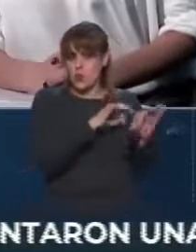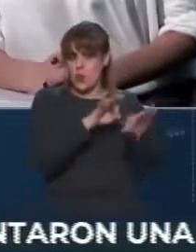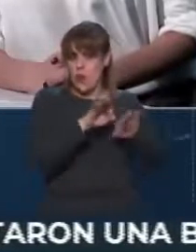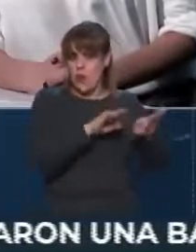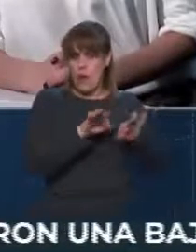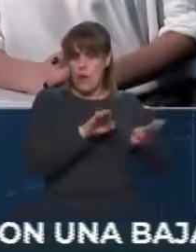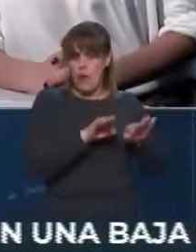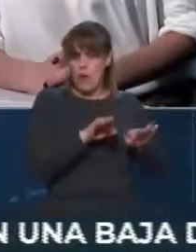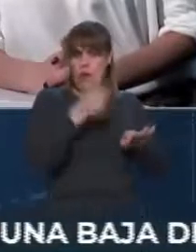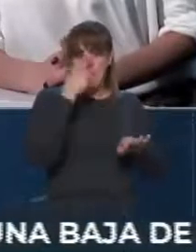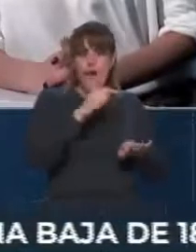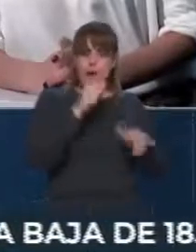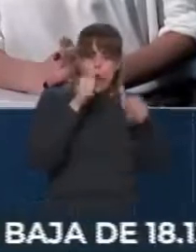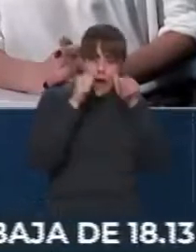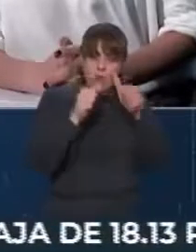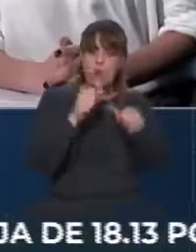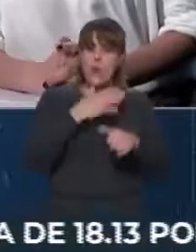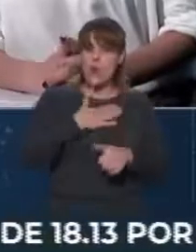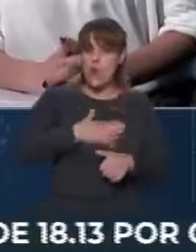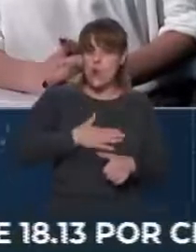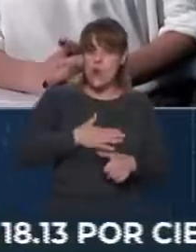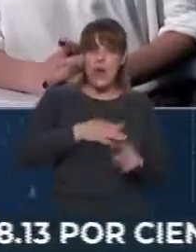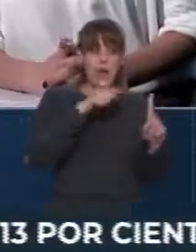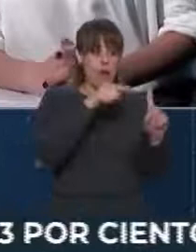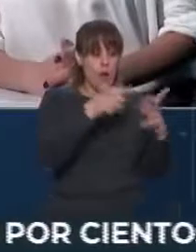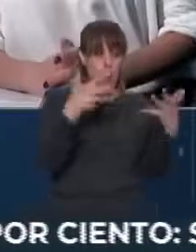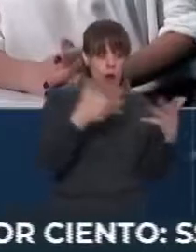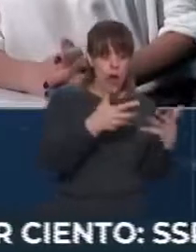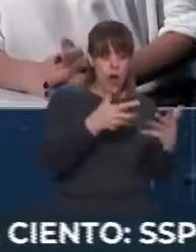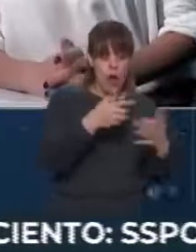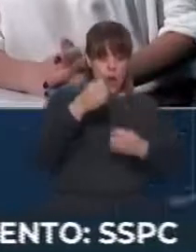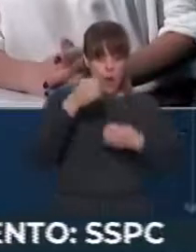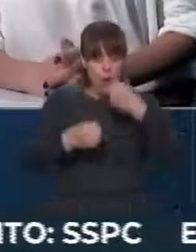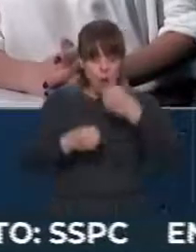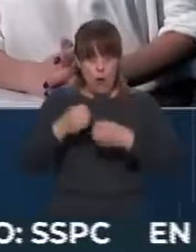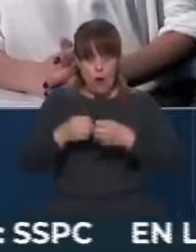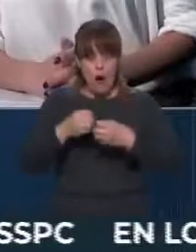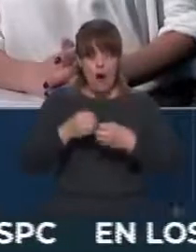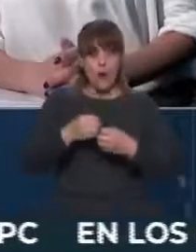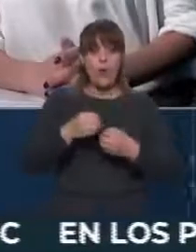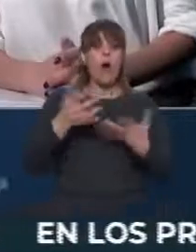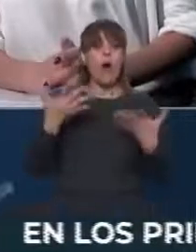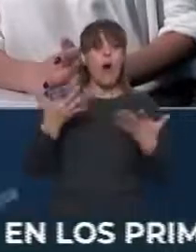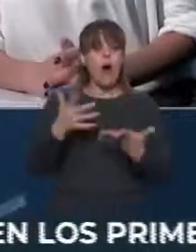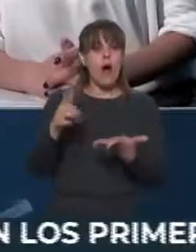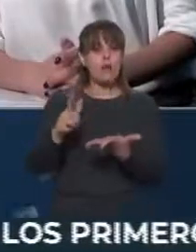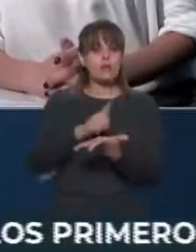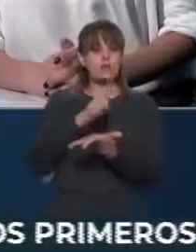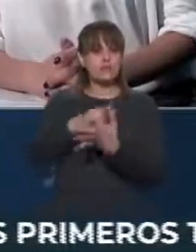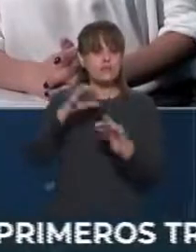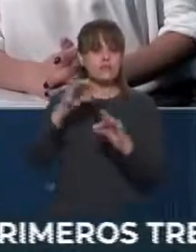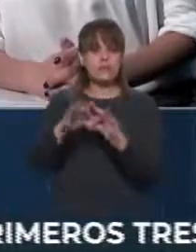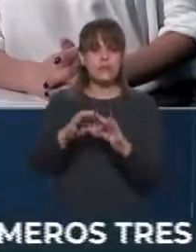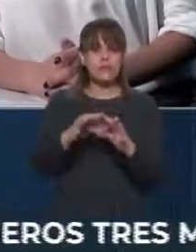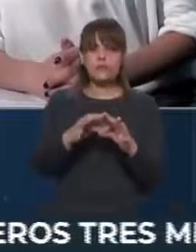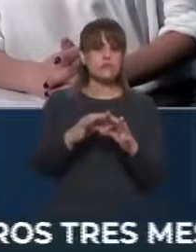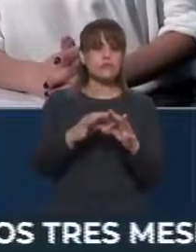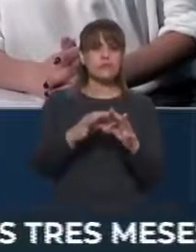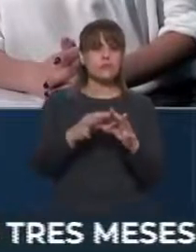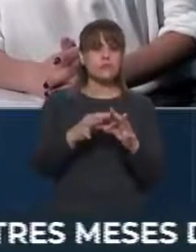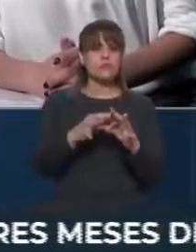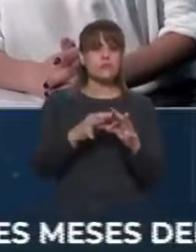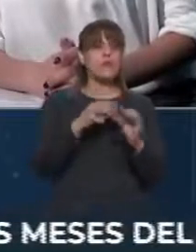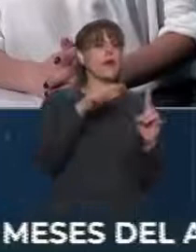porque el Poder Judicial no imparte justicia. Eso es uno de los grandes problemas, el más esencial. Su principal misión es impartir justicia y